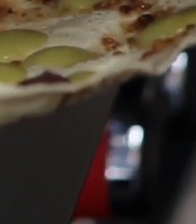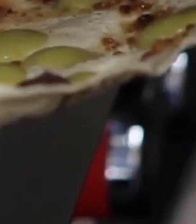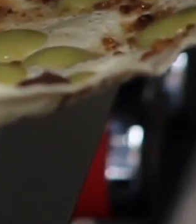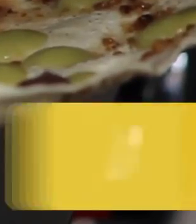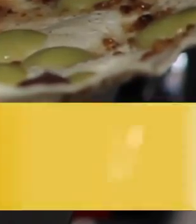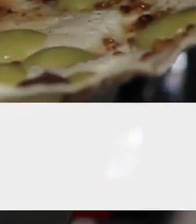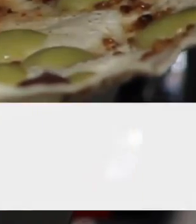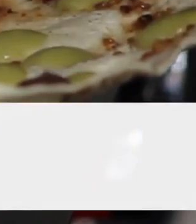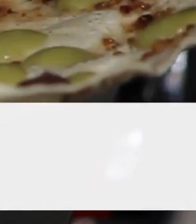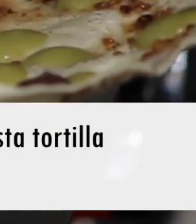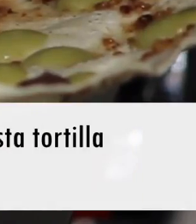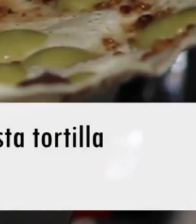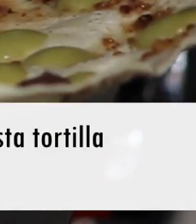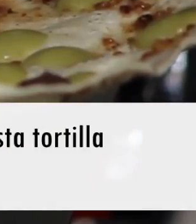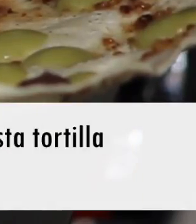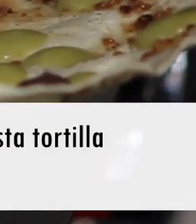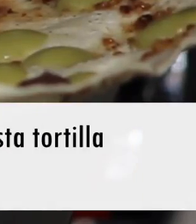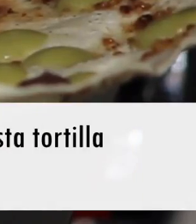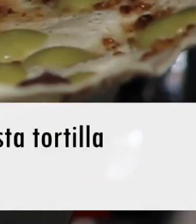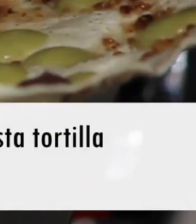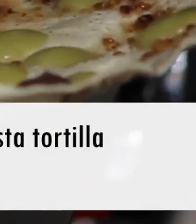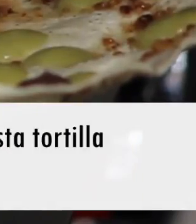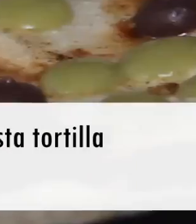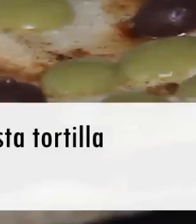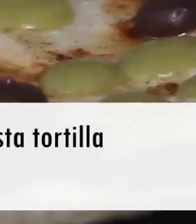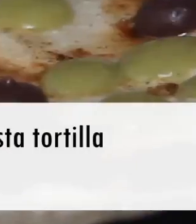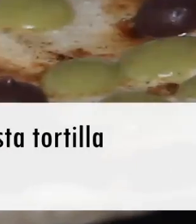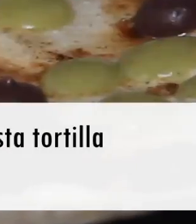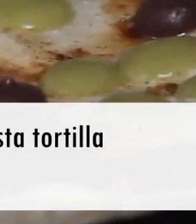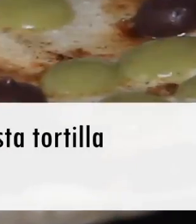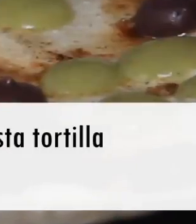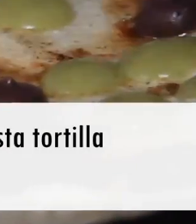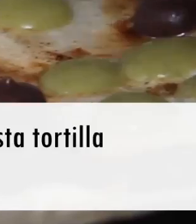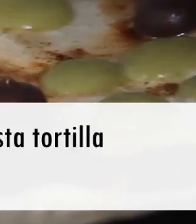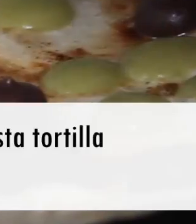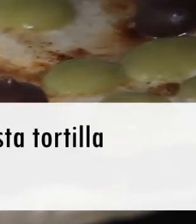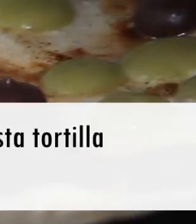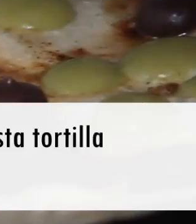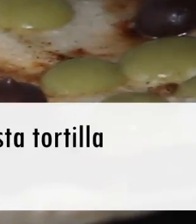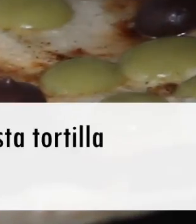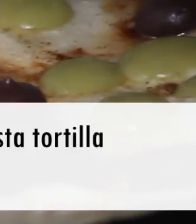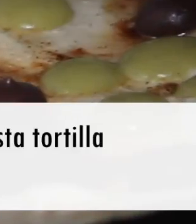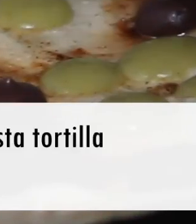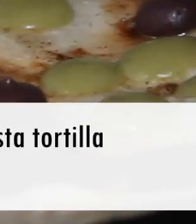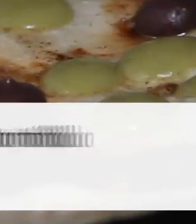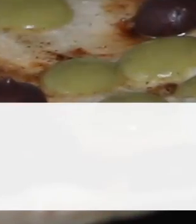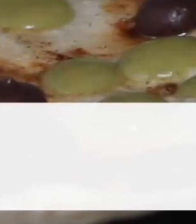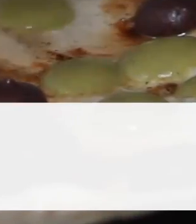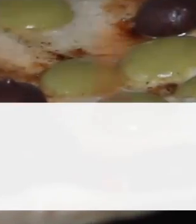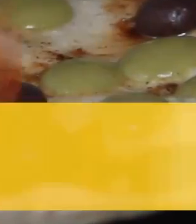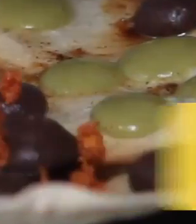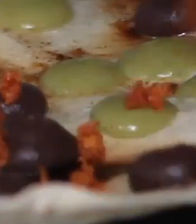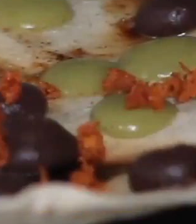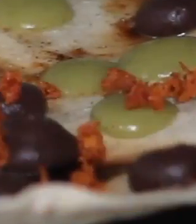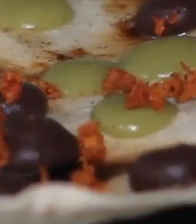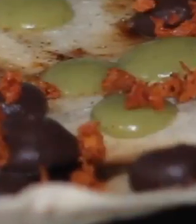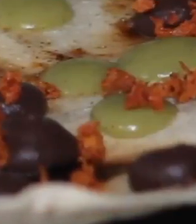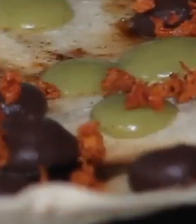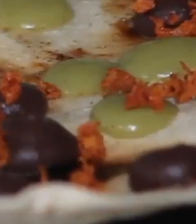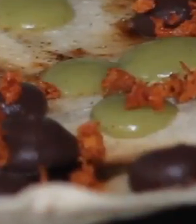muchas variantes en su preparación. Algunas son con frijoles negros molidos y fritos, col o lechuga picada, conocido